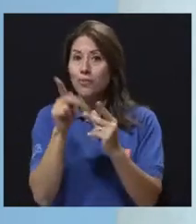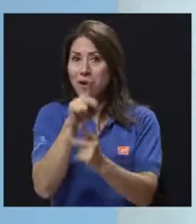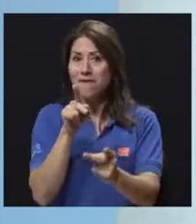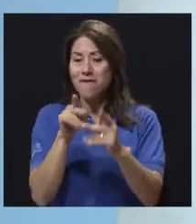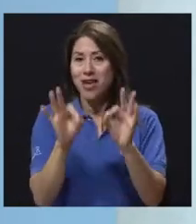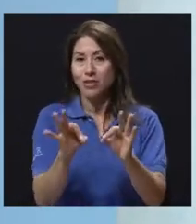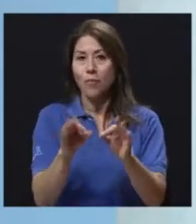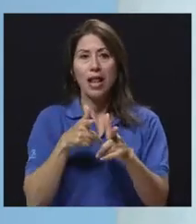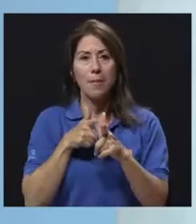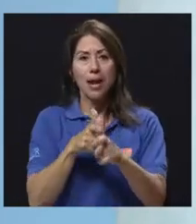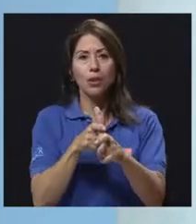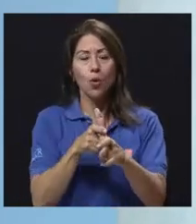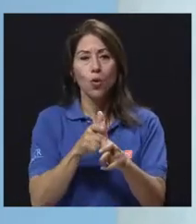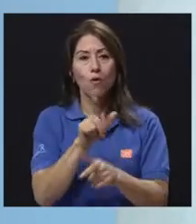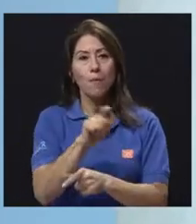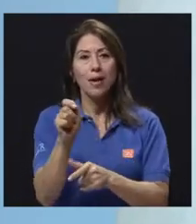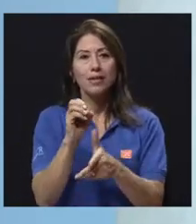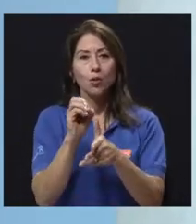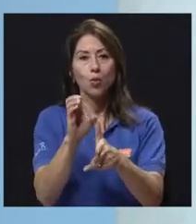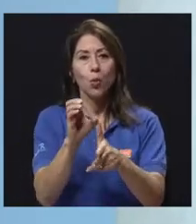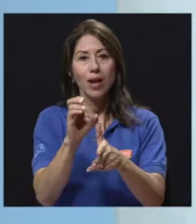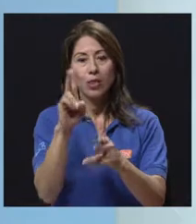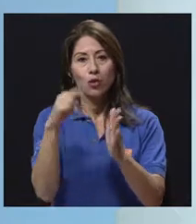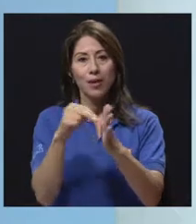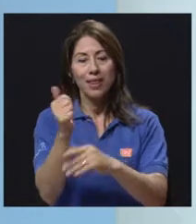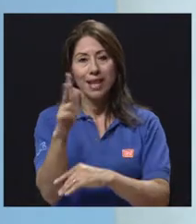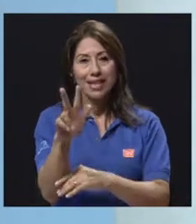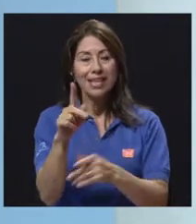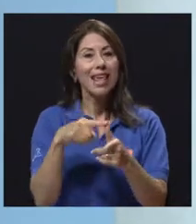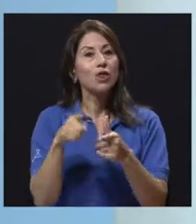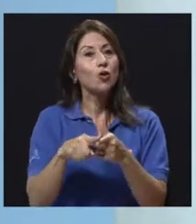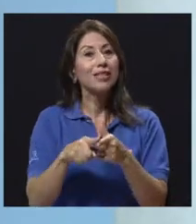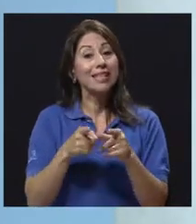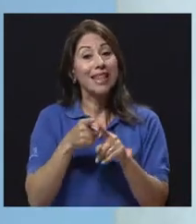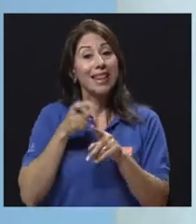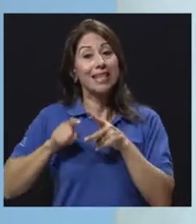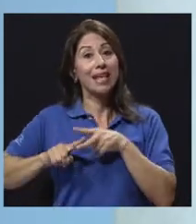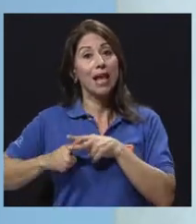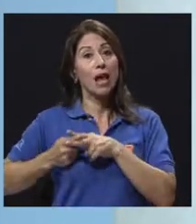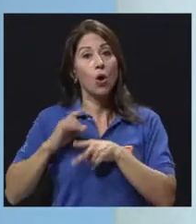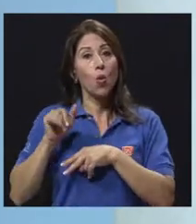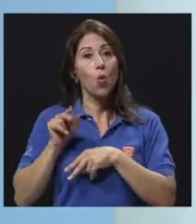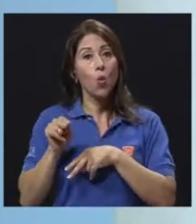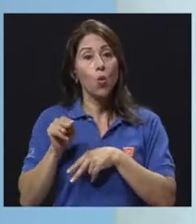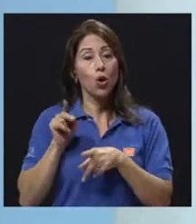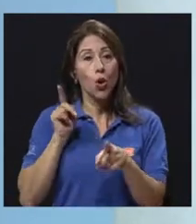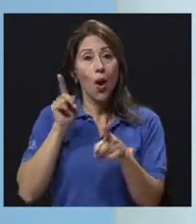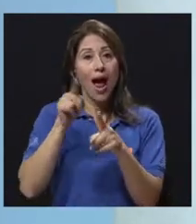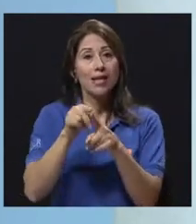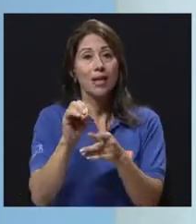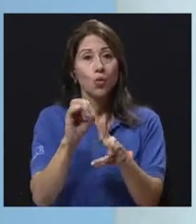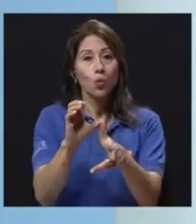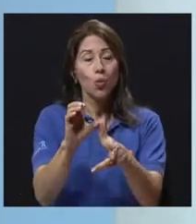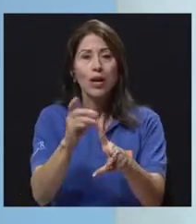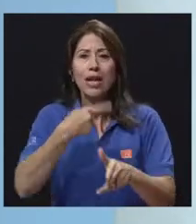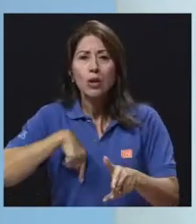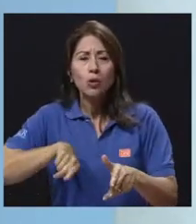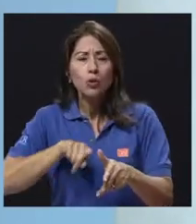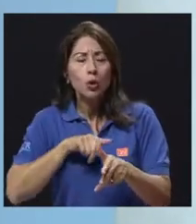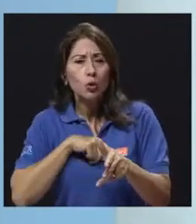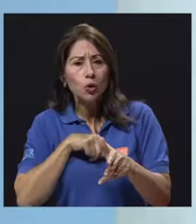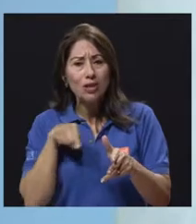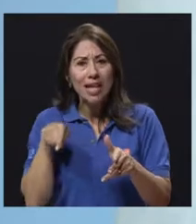Entonces la maratón fue en octubre del 2013, entonces desde junio hasta octubre fue que le dimos todo el seguimiento